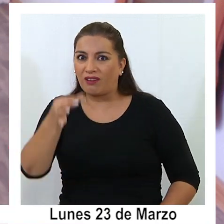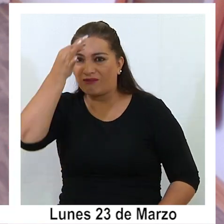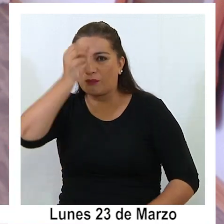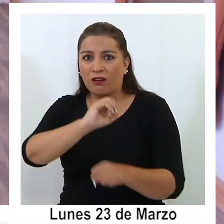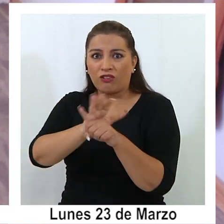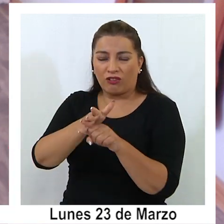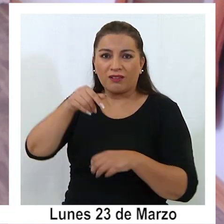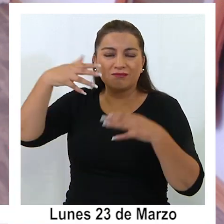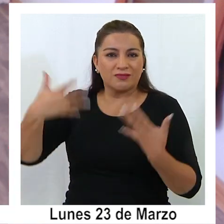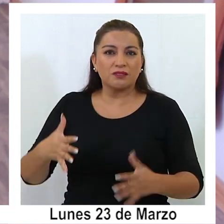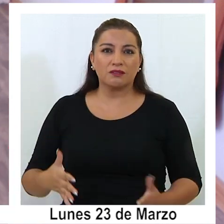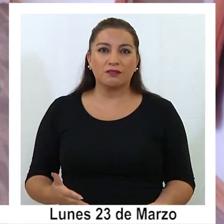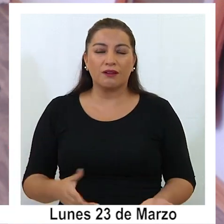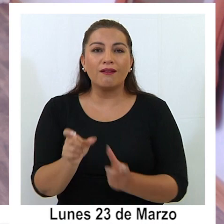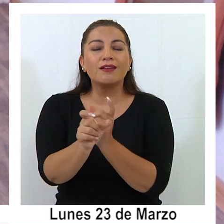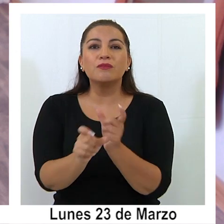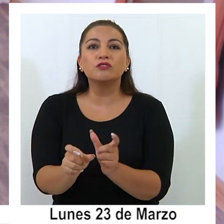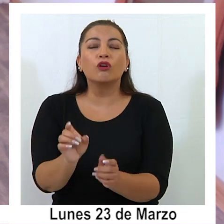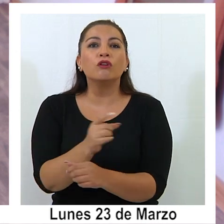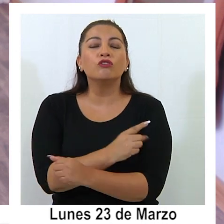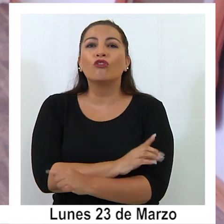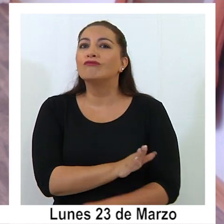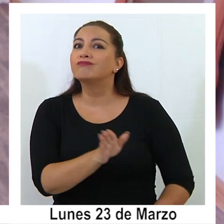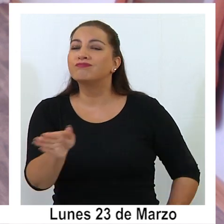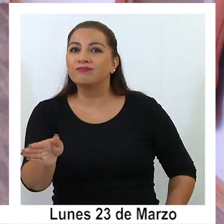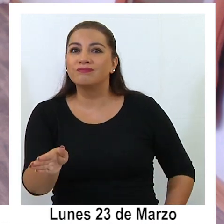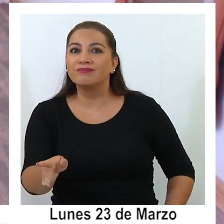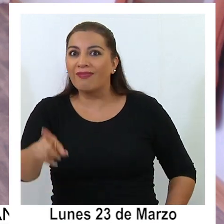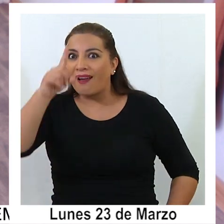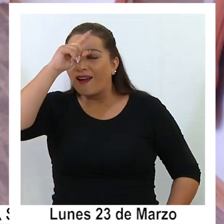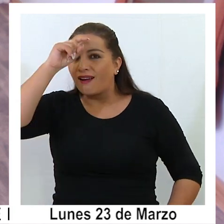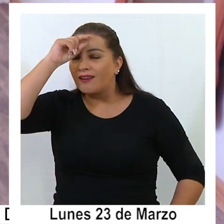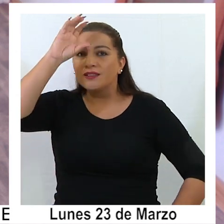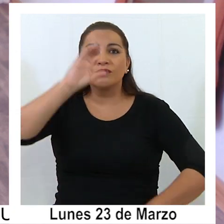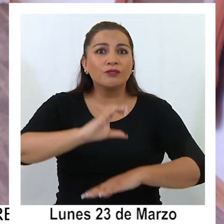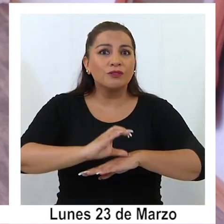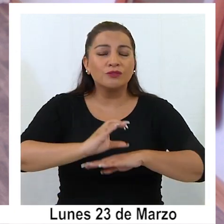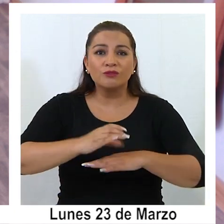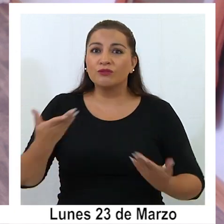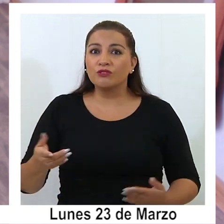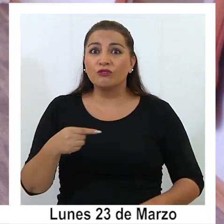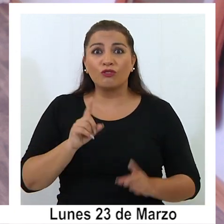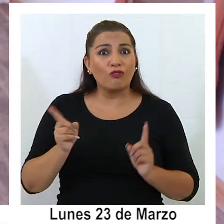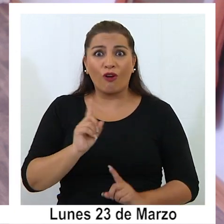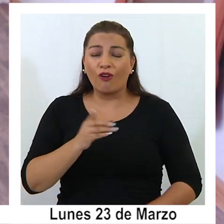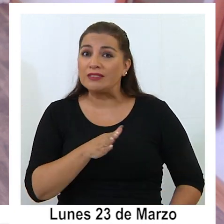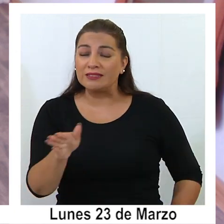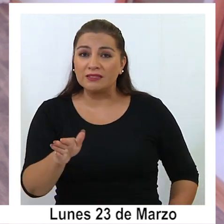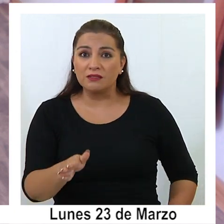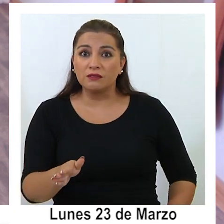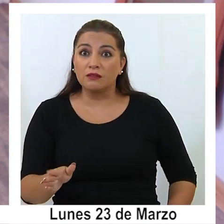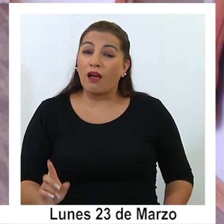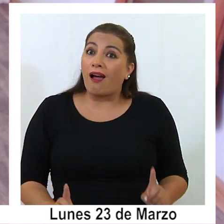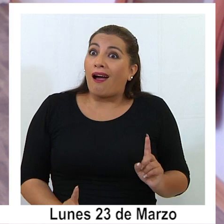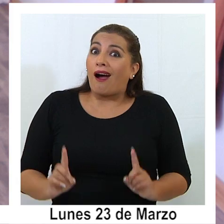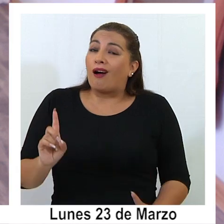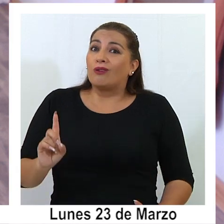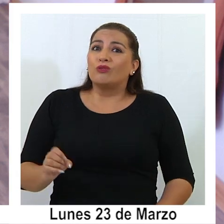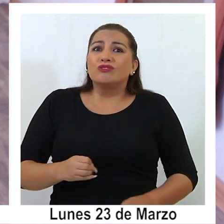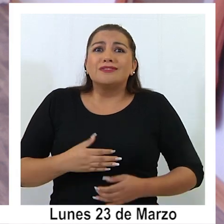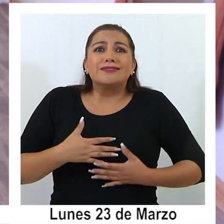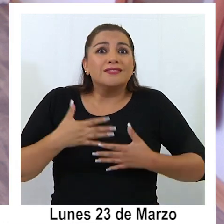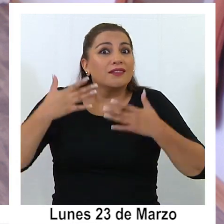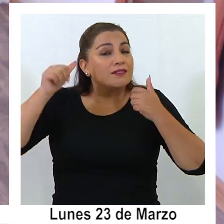declarados, la gente no debe concurrir a los centros de atención médica, salvo que